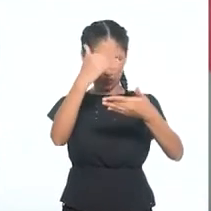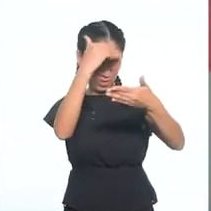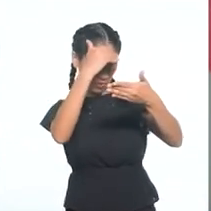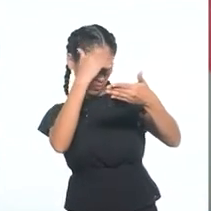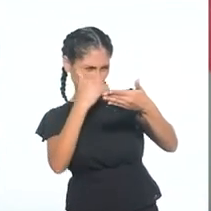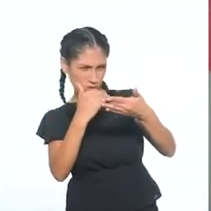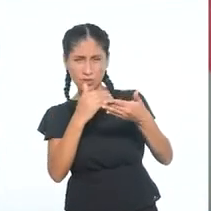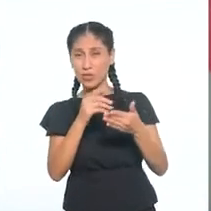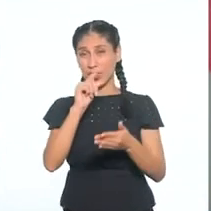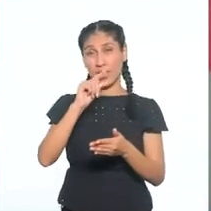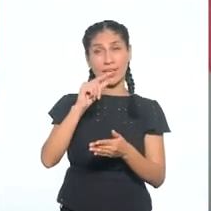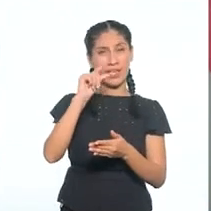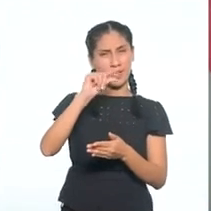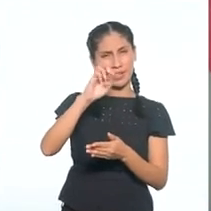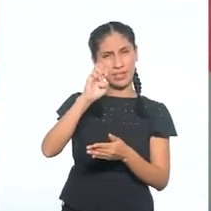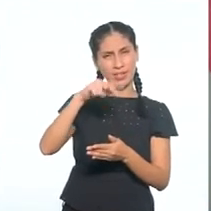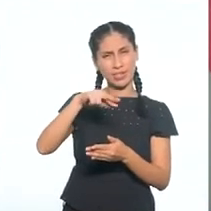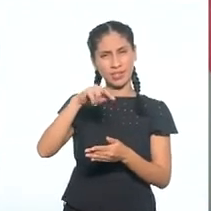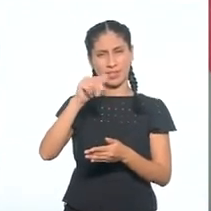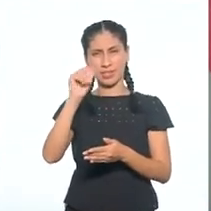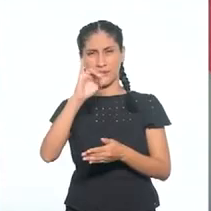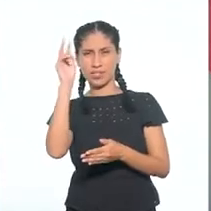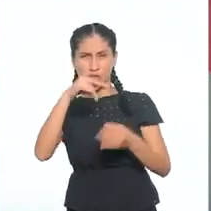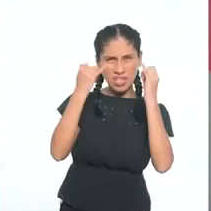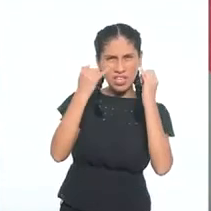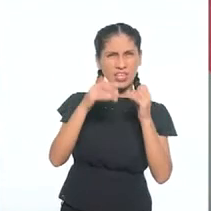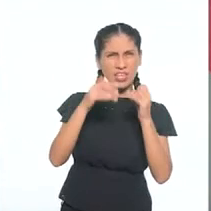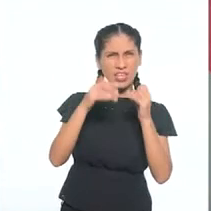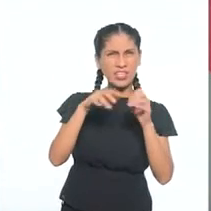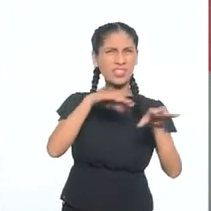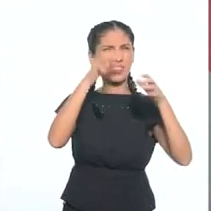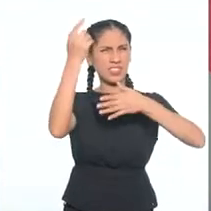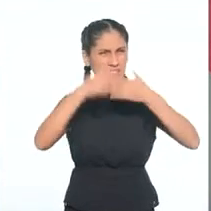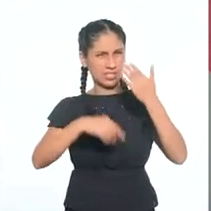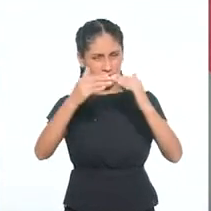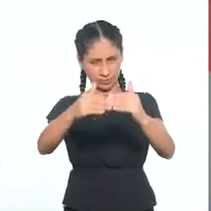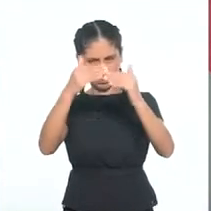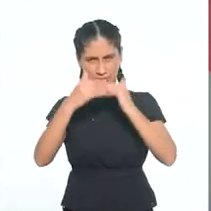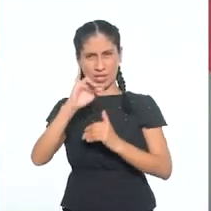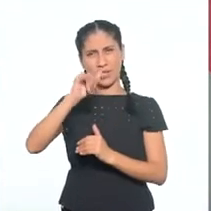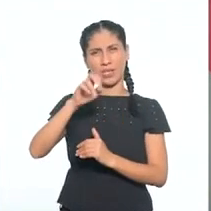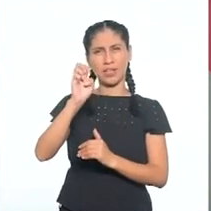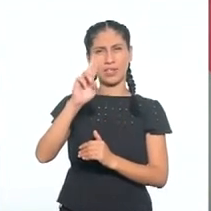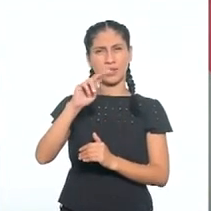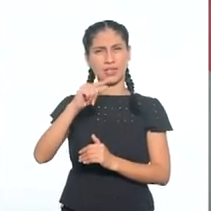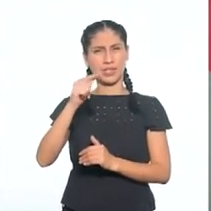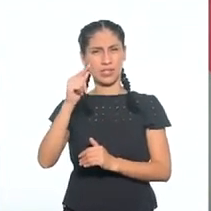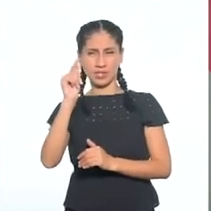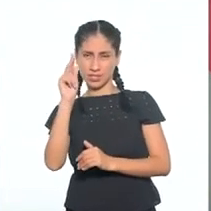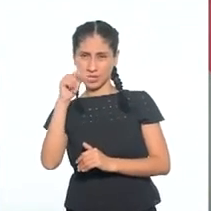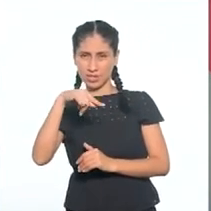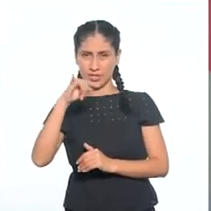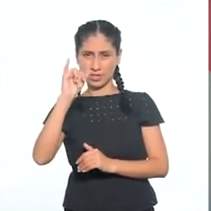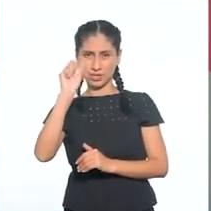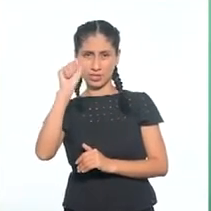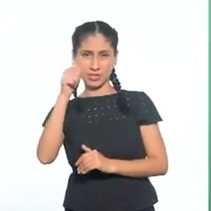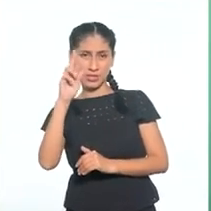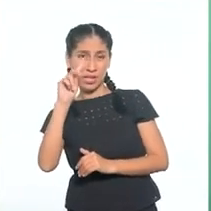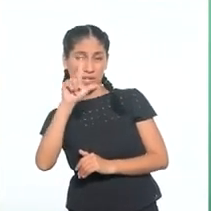del proceso de generación de ideas el siguiente paso es jerarquizar las ve